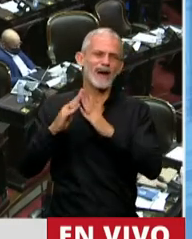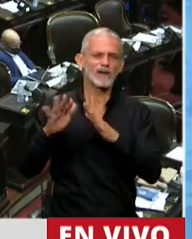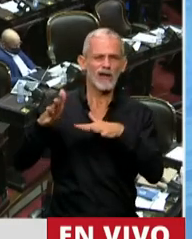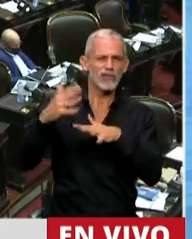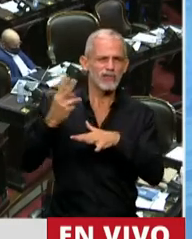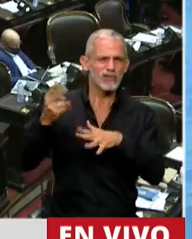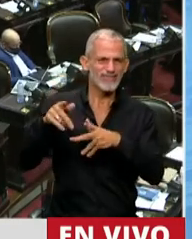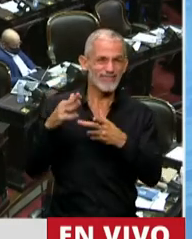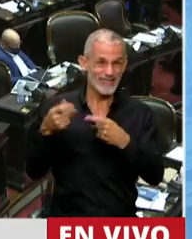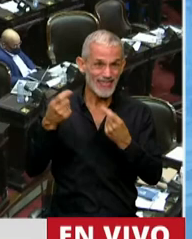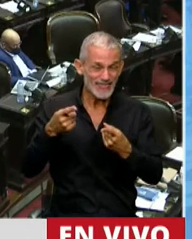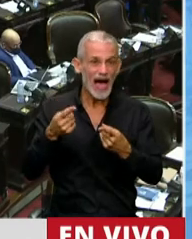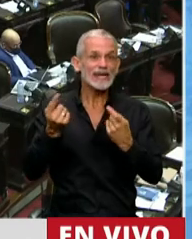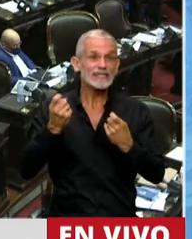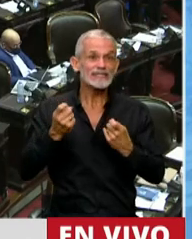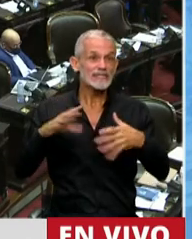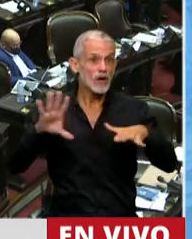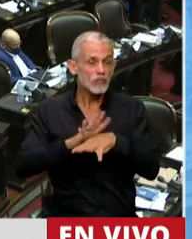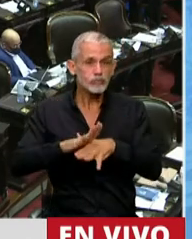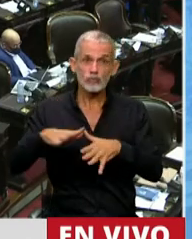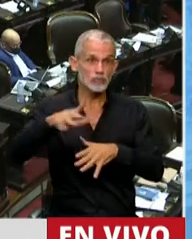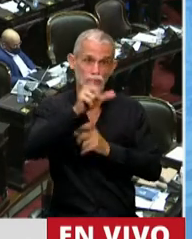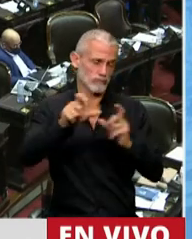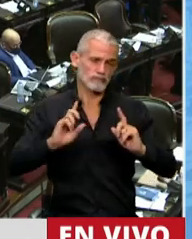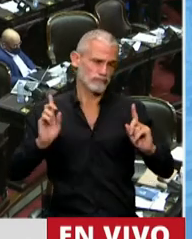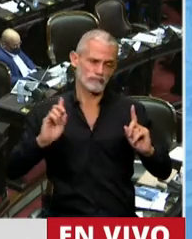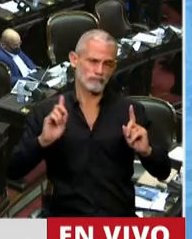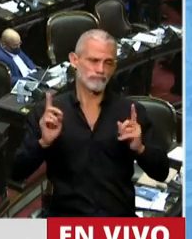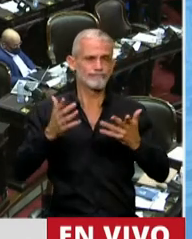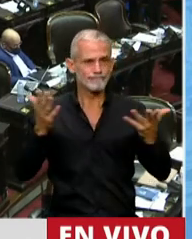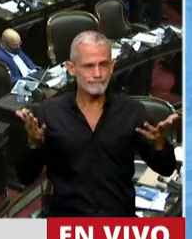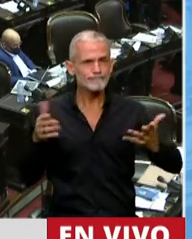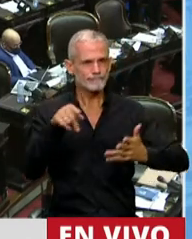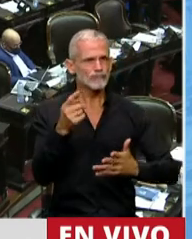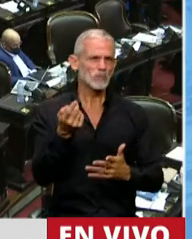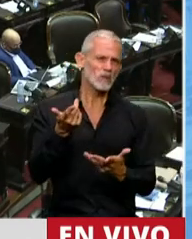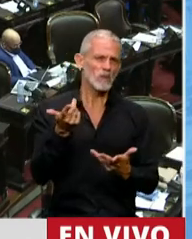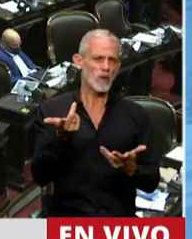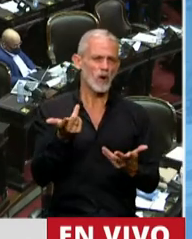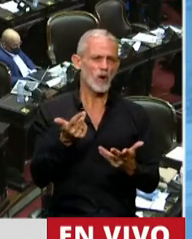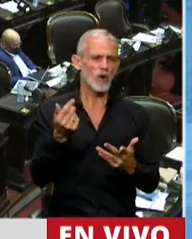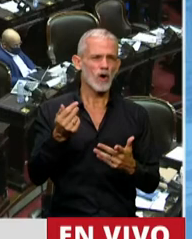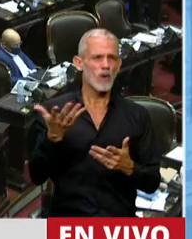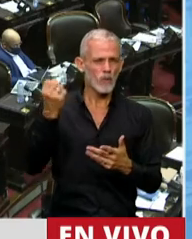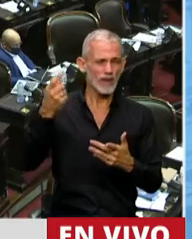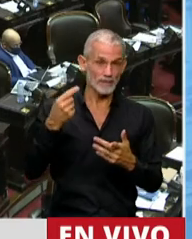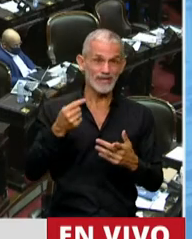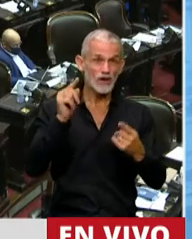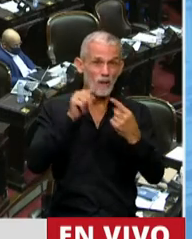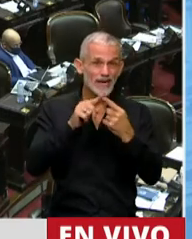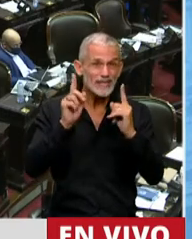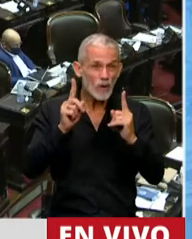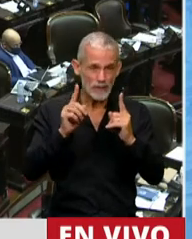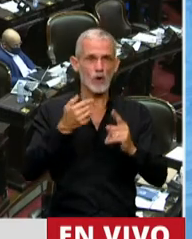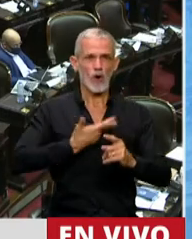son suficientes para garantizar la necesidad de nuestro pueblo y a las cuales pueden hacer muy poco. Por eso, con la misma intención y consideración